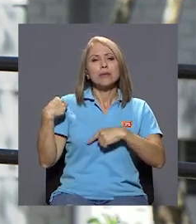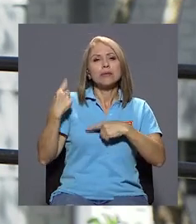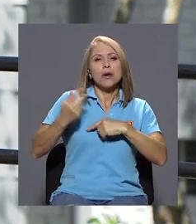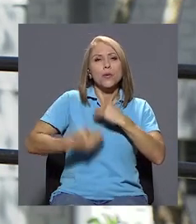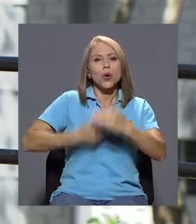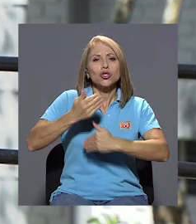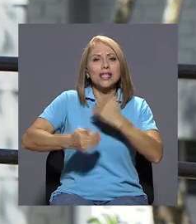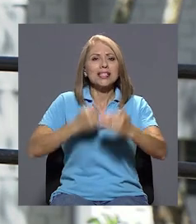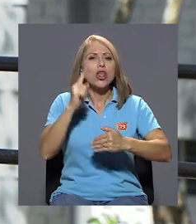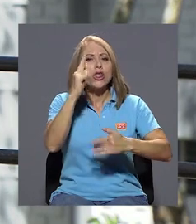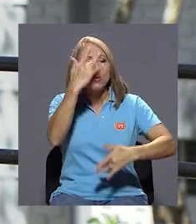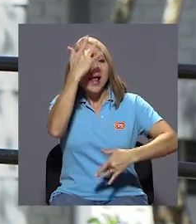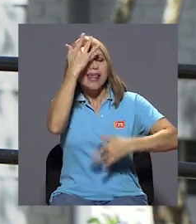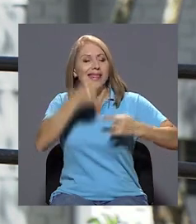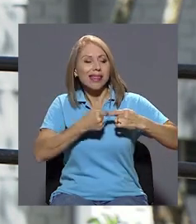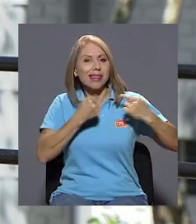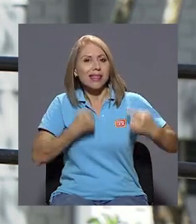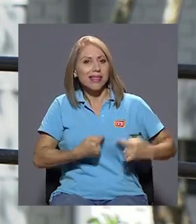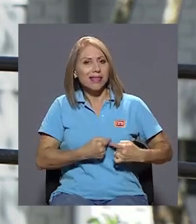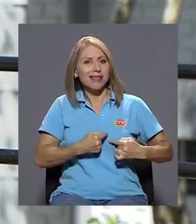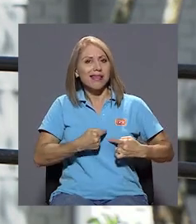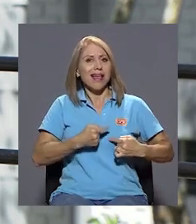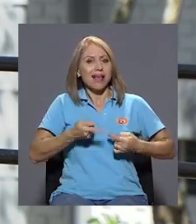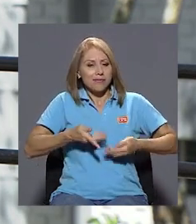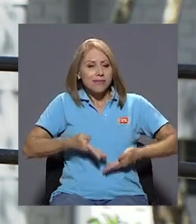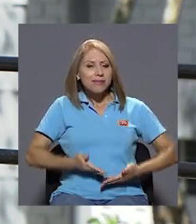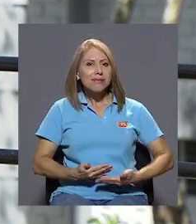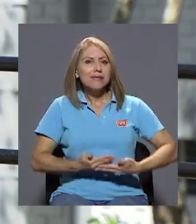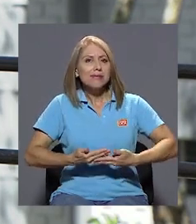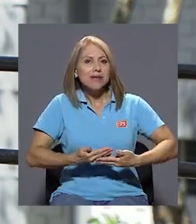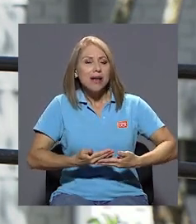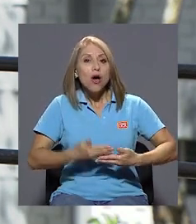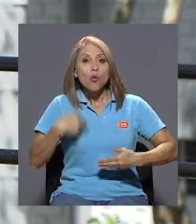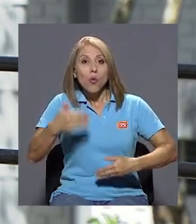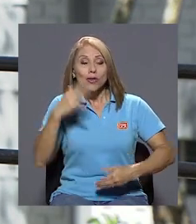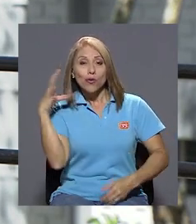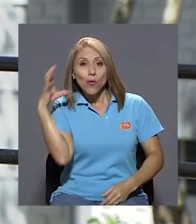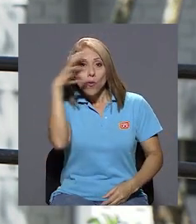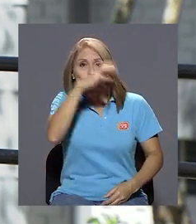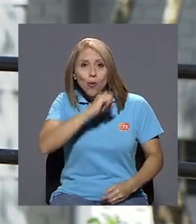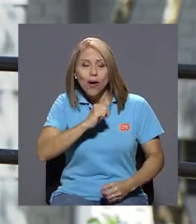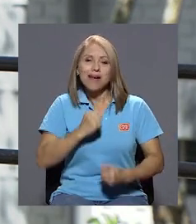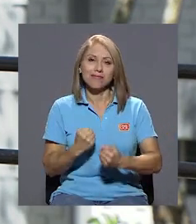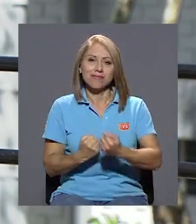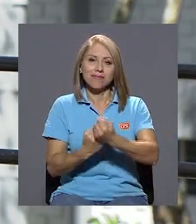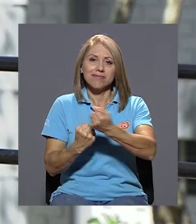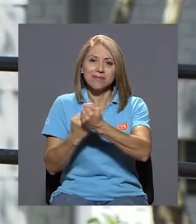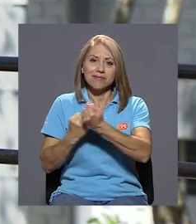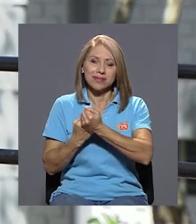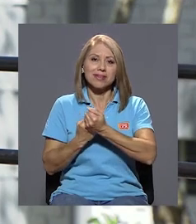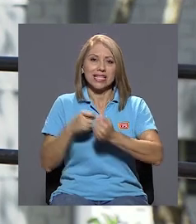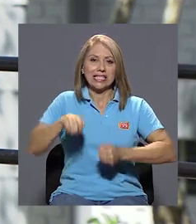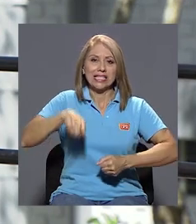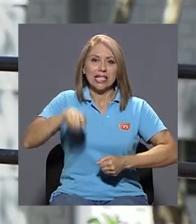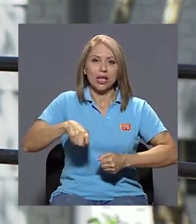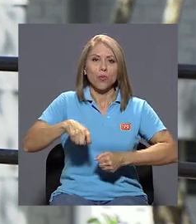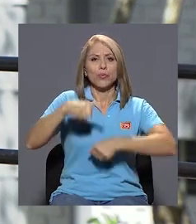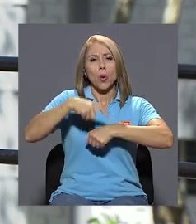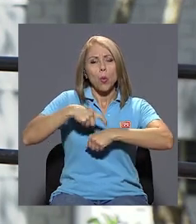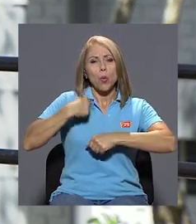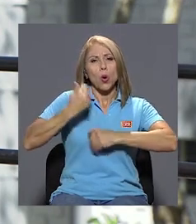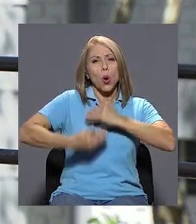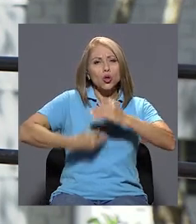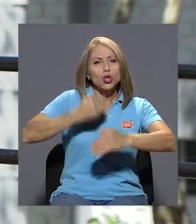de una cardiopatía congénita. Cuando son detectados se les da el apoyo, el soporte necesario y durante todo el proceso